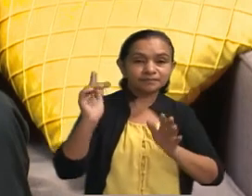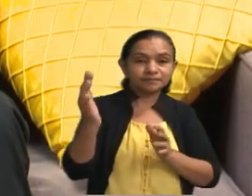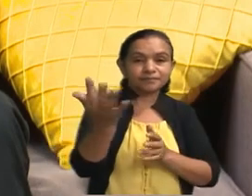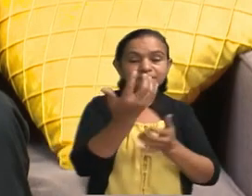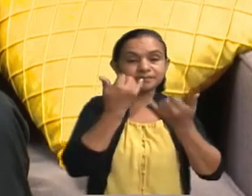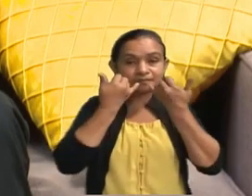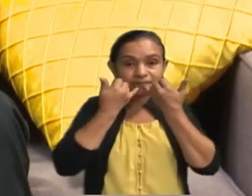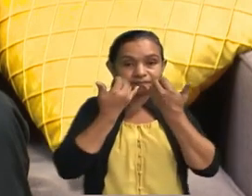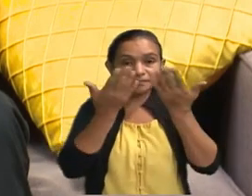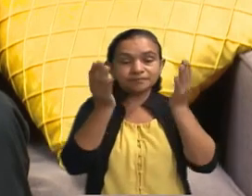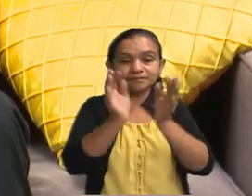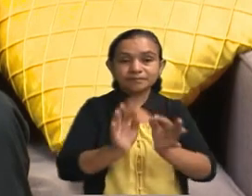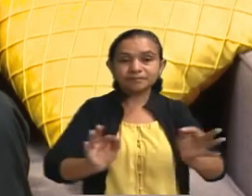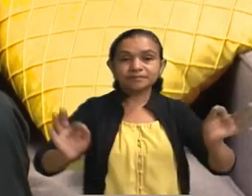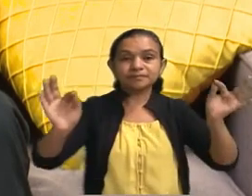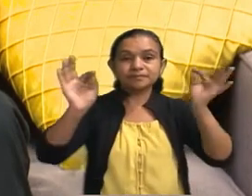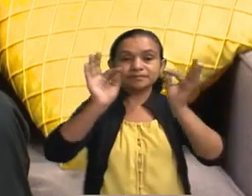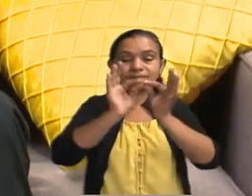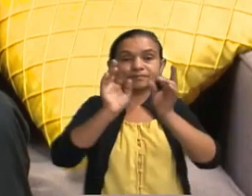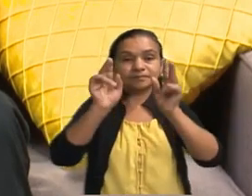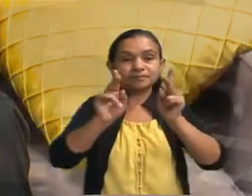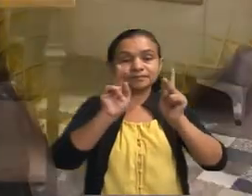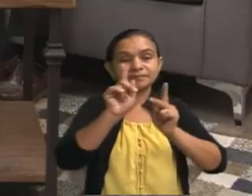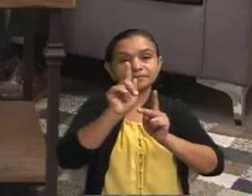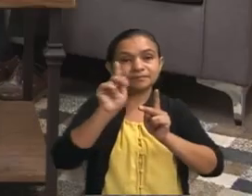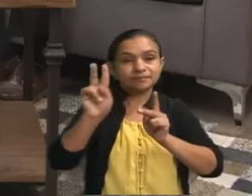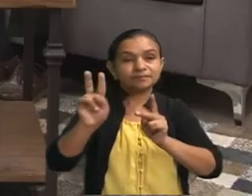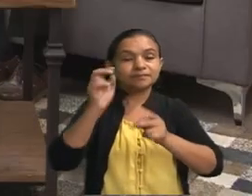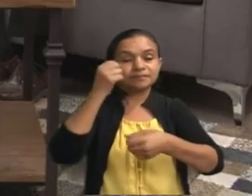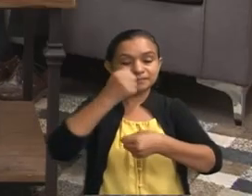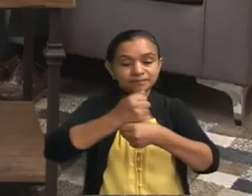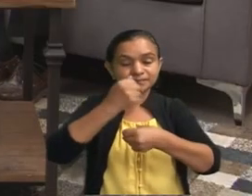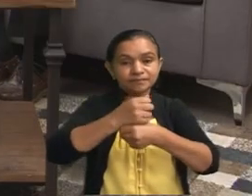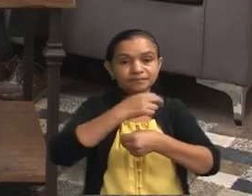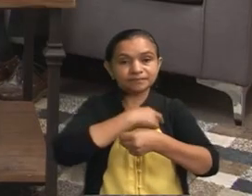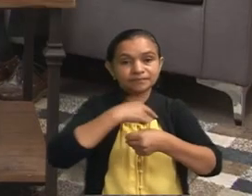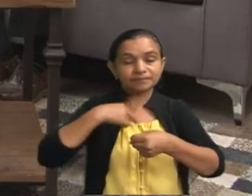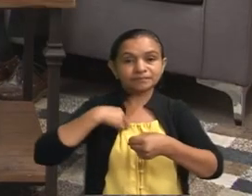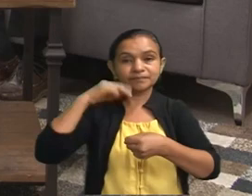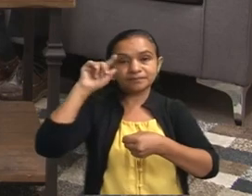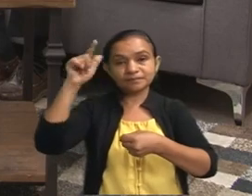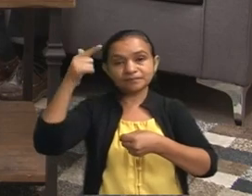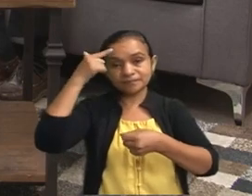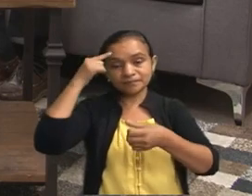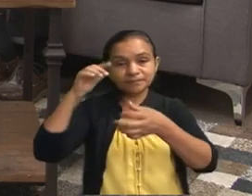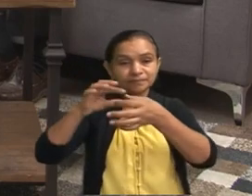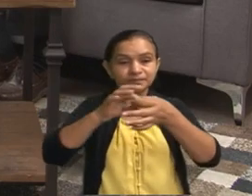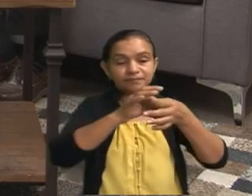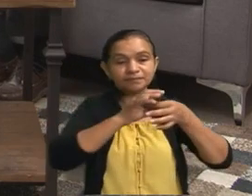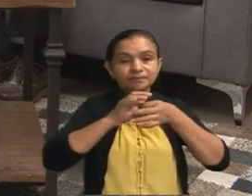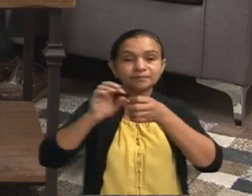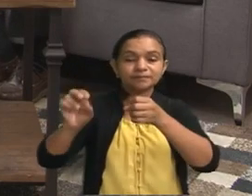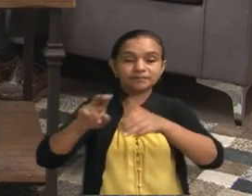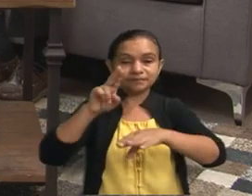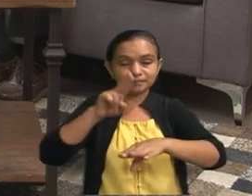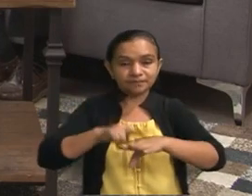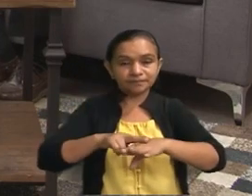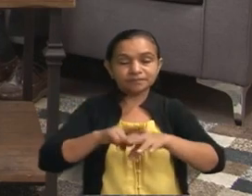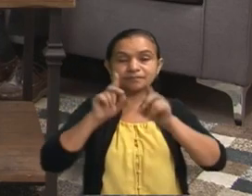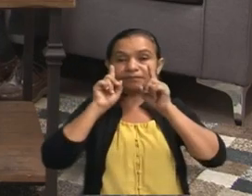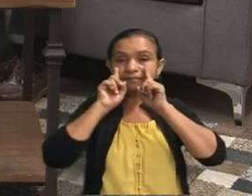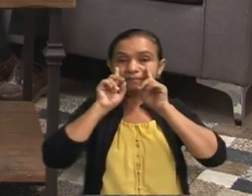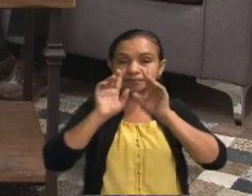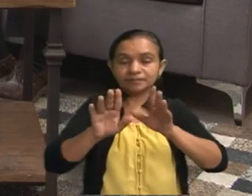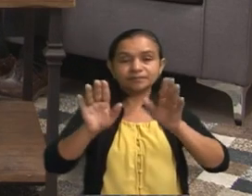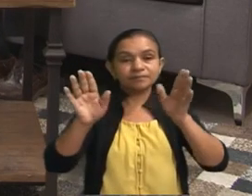información importantísima con nuestra audiencia sobre el trabajo que se realiza desde el Gobierno de Reconciliación y Unidad Nacional para garantizar eso, la seguridad,